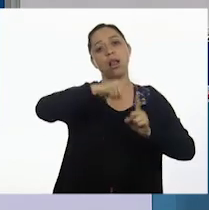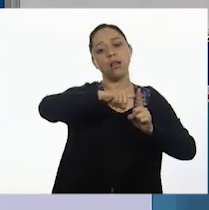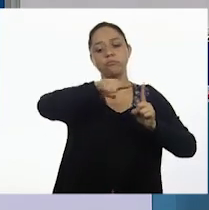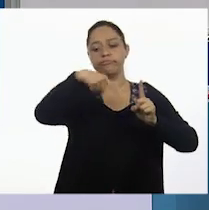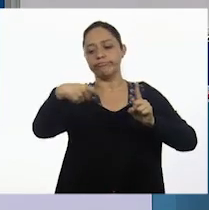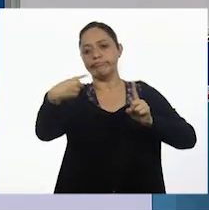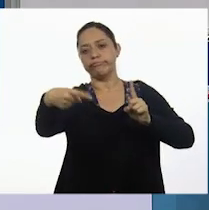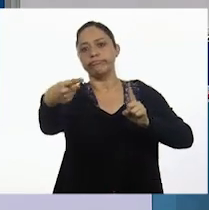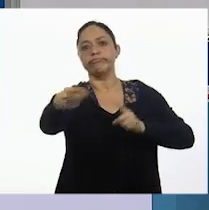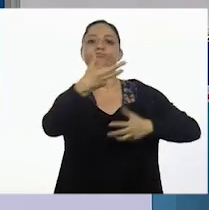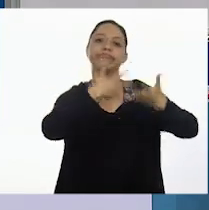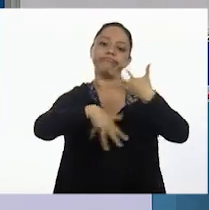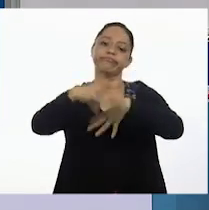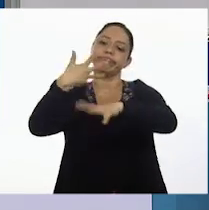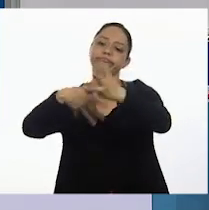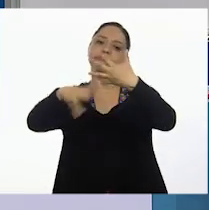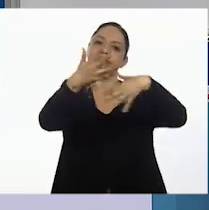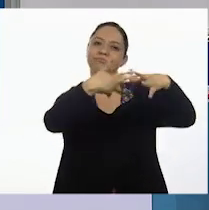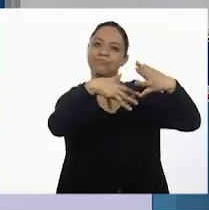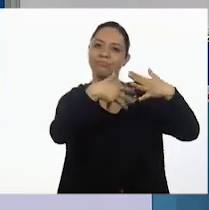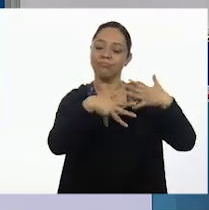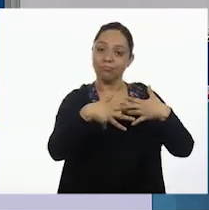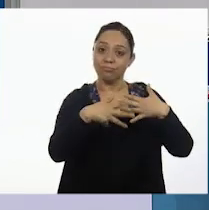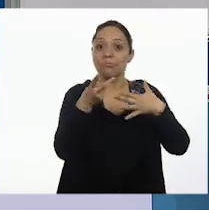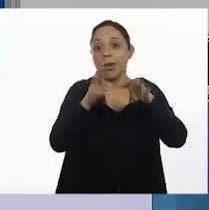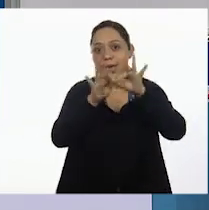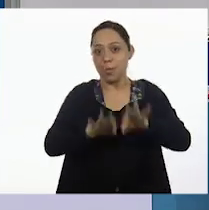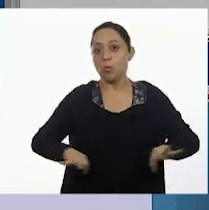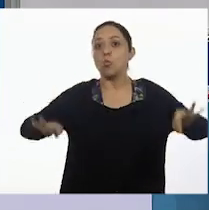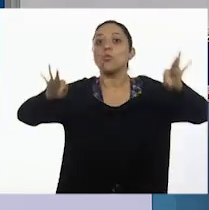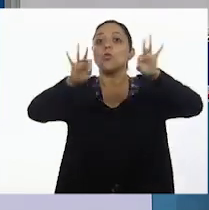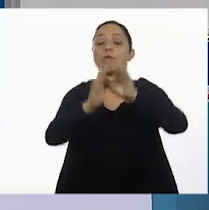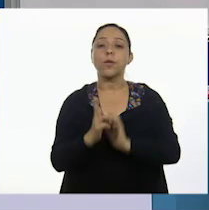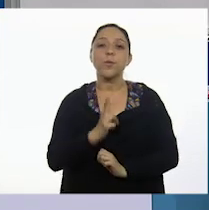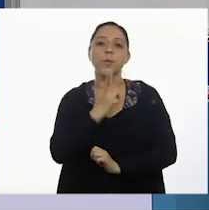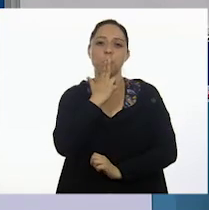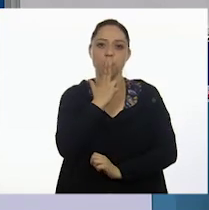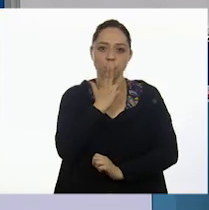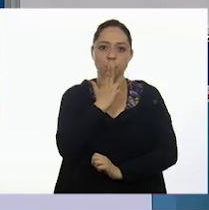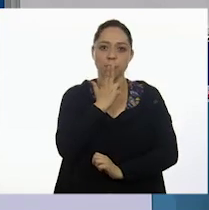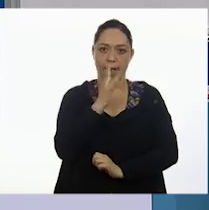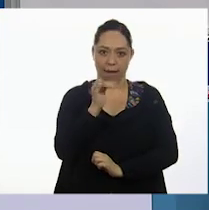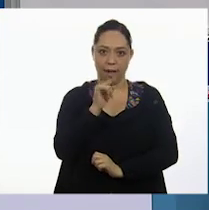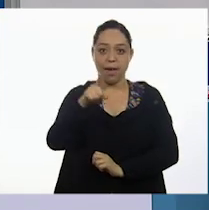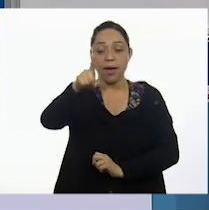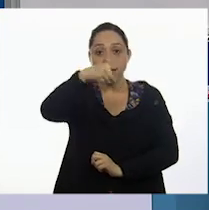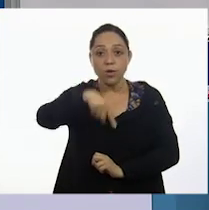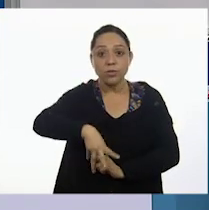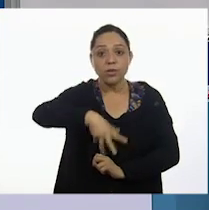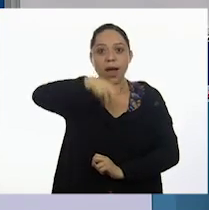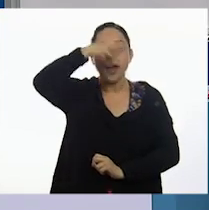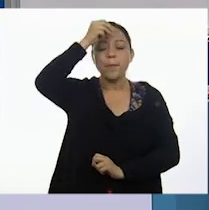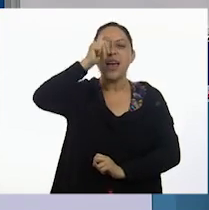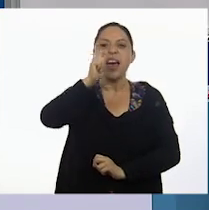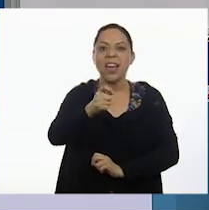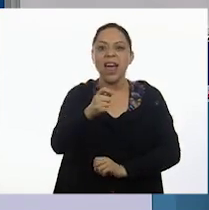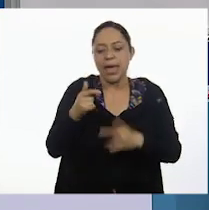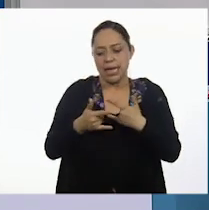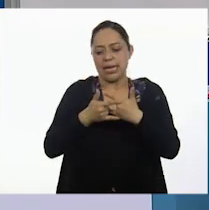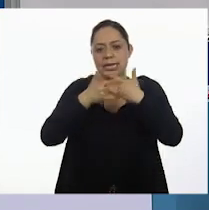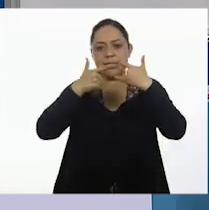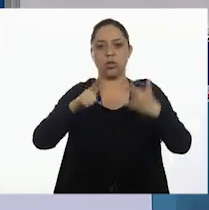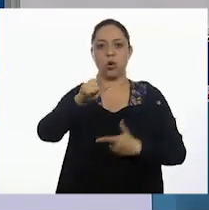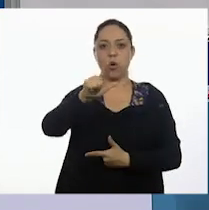de contar historias. Y por eso es importante conservarlas y que ustedes aprendan acerca de las leyendas para